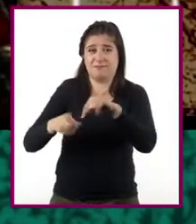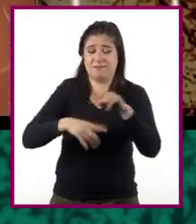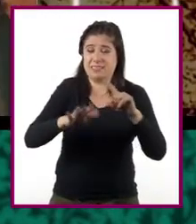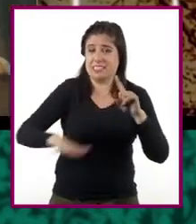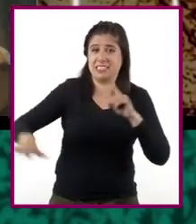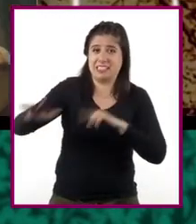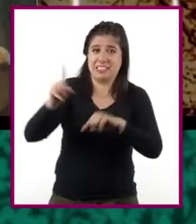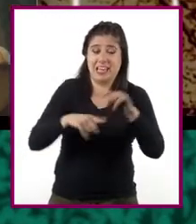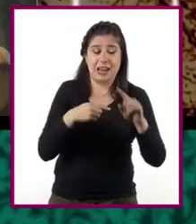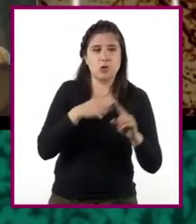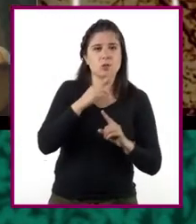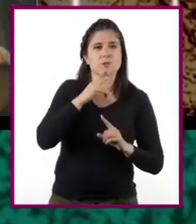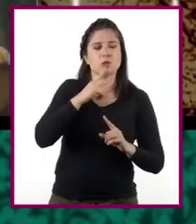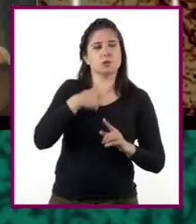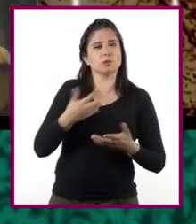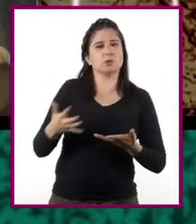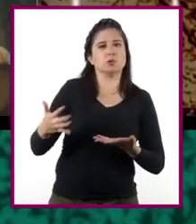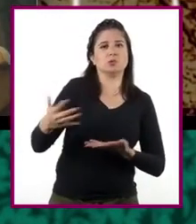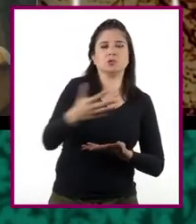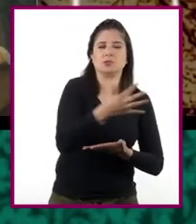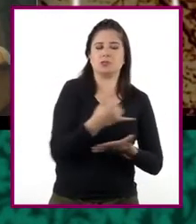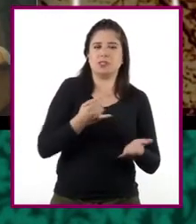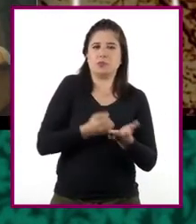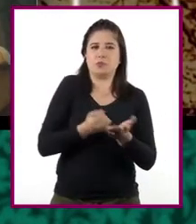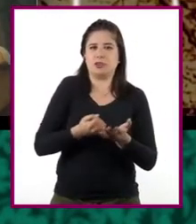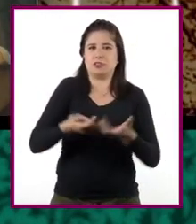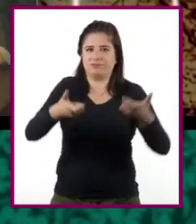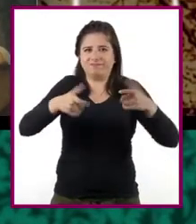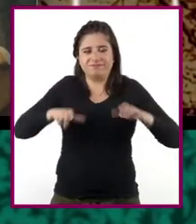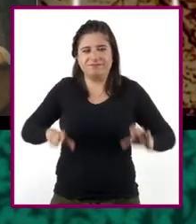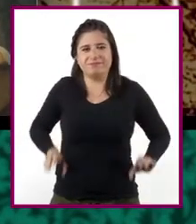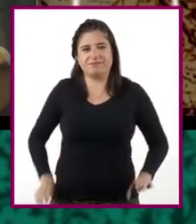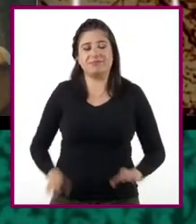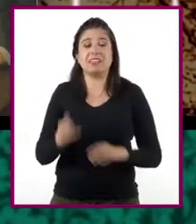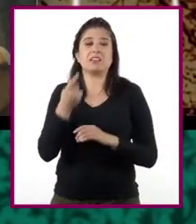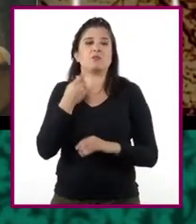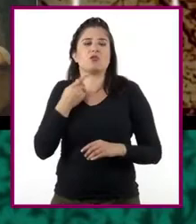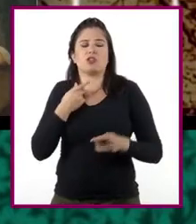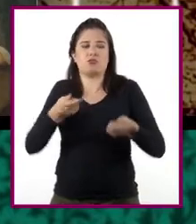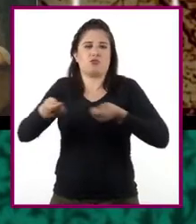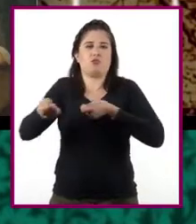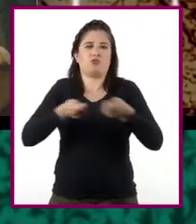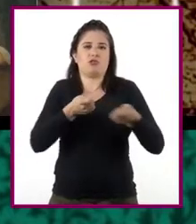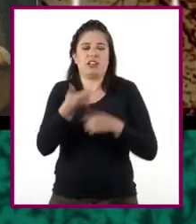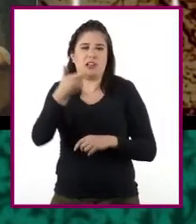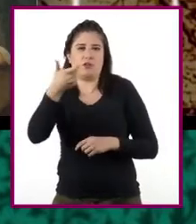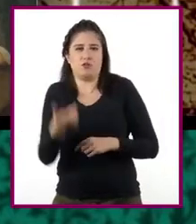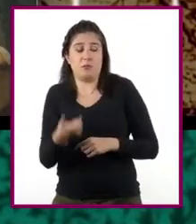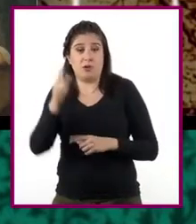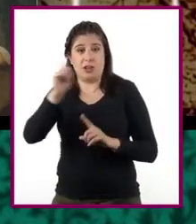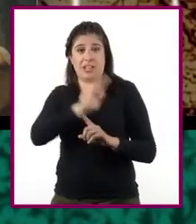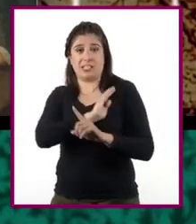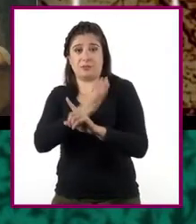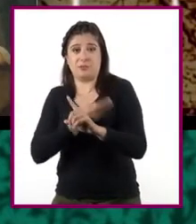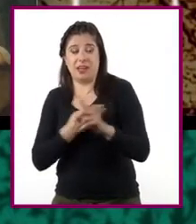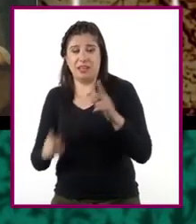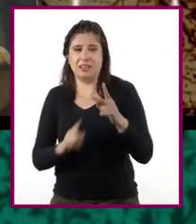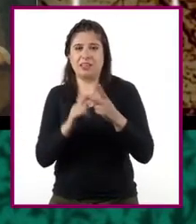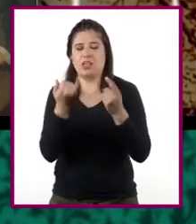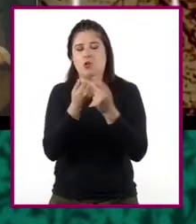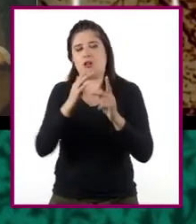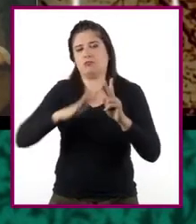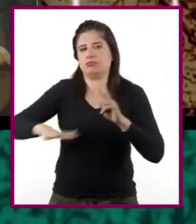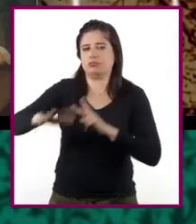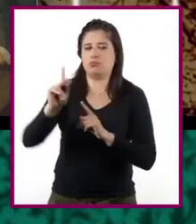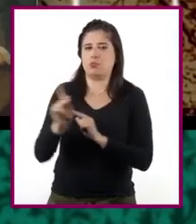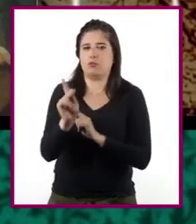corporaciones, mejorar la recaudación de impuestos y un mayor control político y económico, tanto en España como en sus